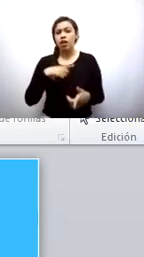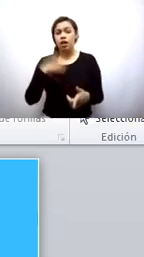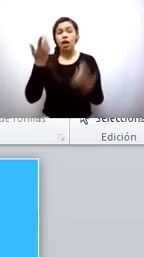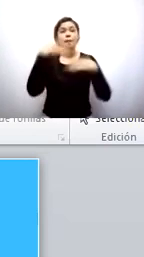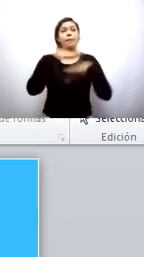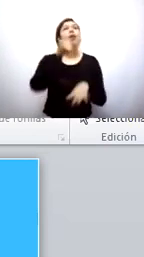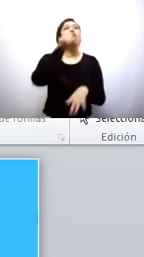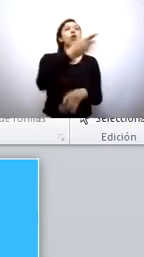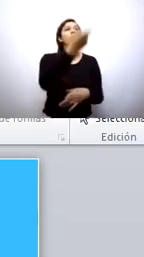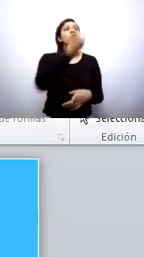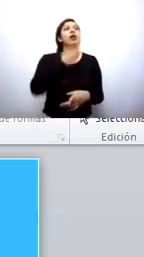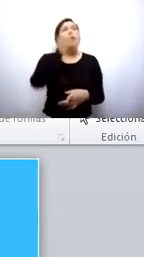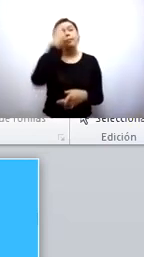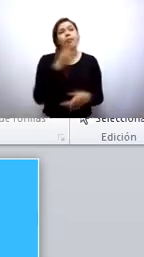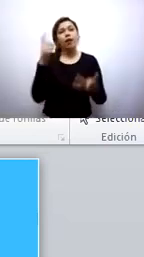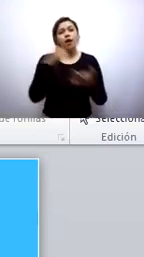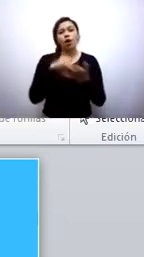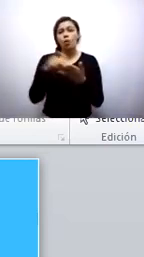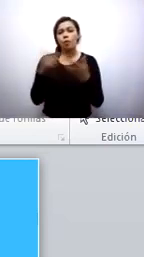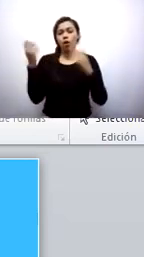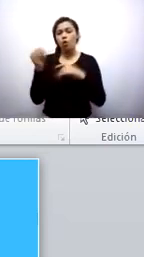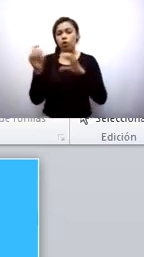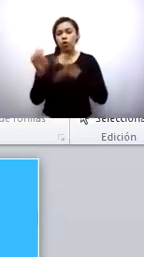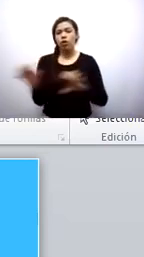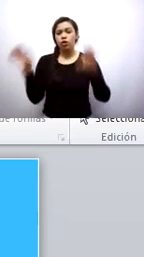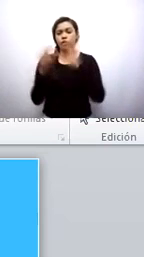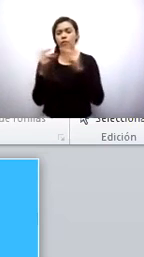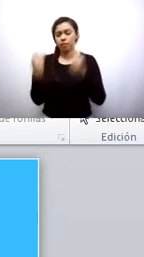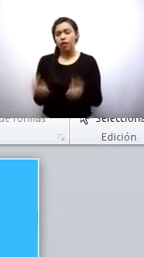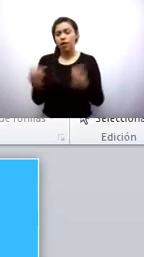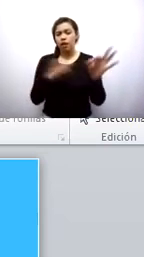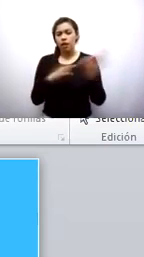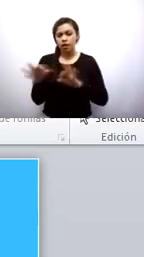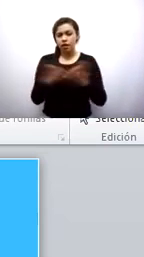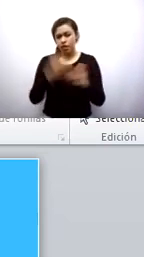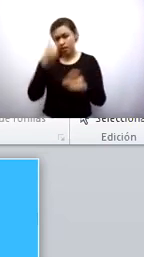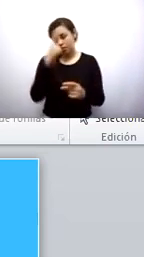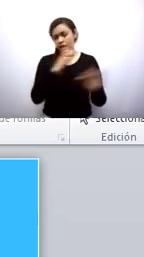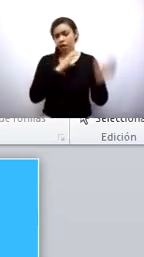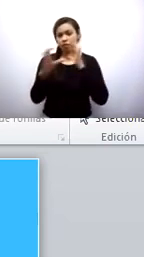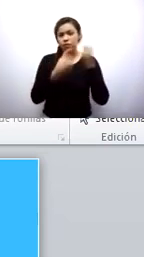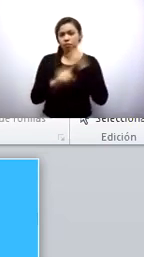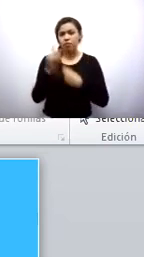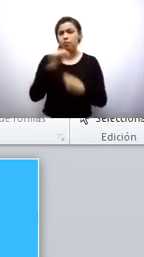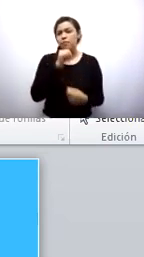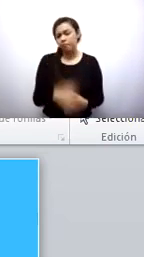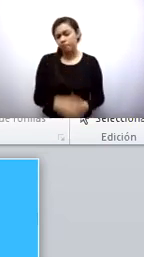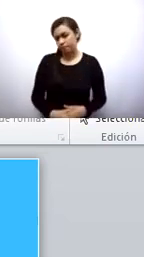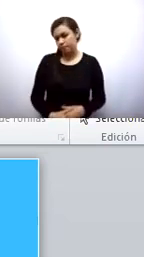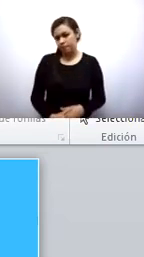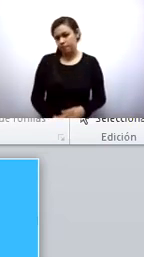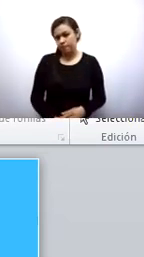comprarme otra computadora más rápido, para poder hacer los trabajos más rápido, para que no hubiera problemas en las comunicaciones y todo eso, ¿no? También